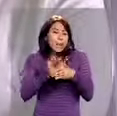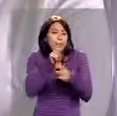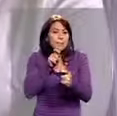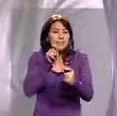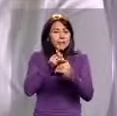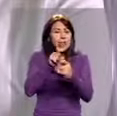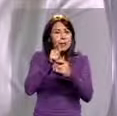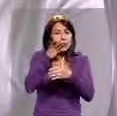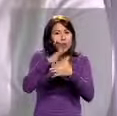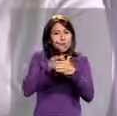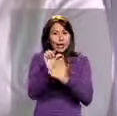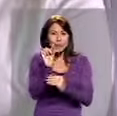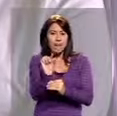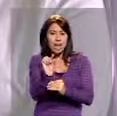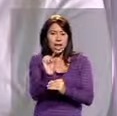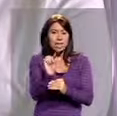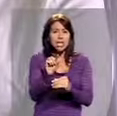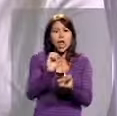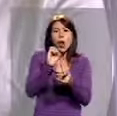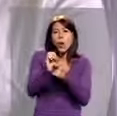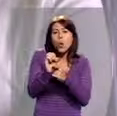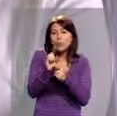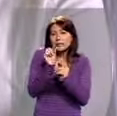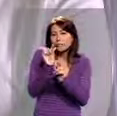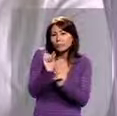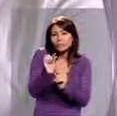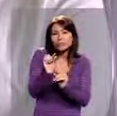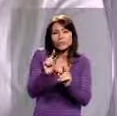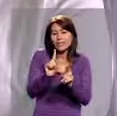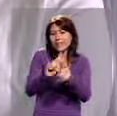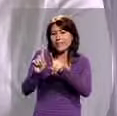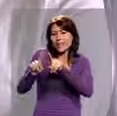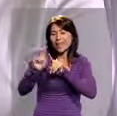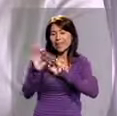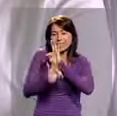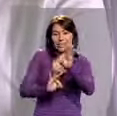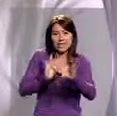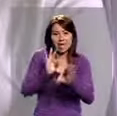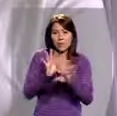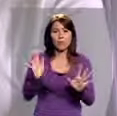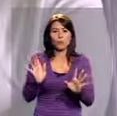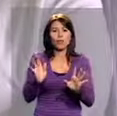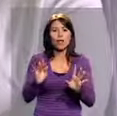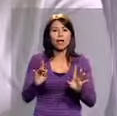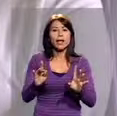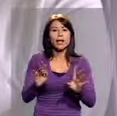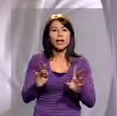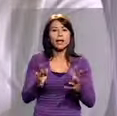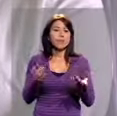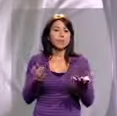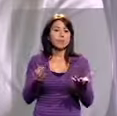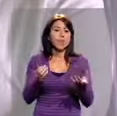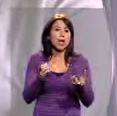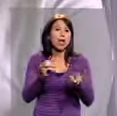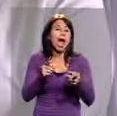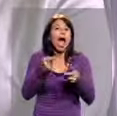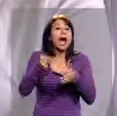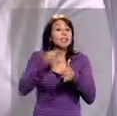la extirpación específica de un área pequeña, otras una cuadrantectomía, otras mastectomía